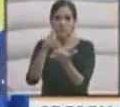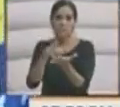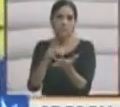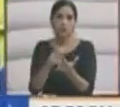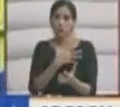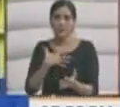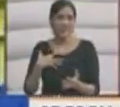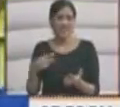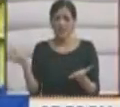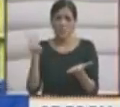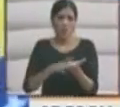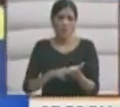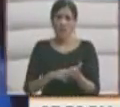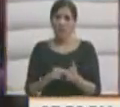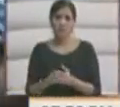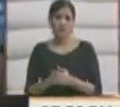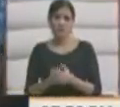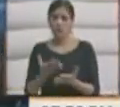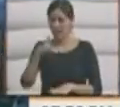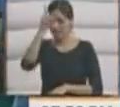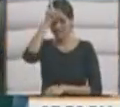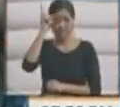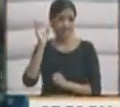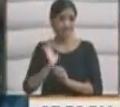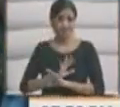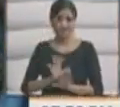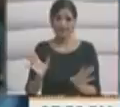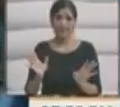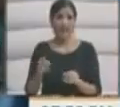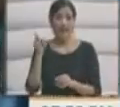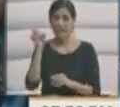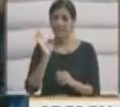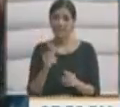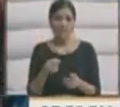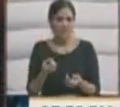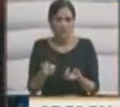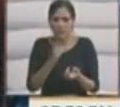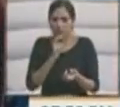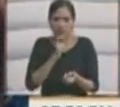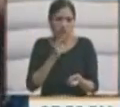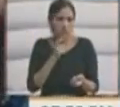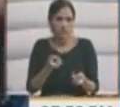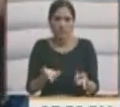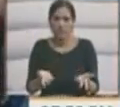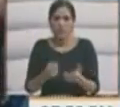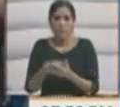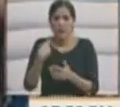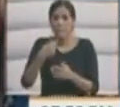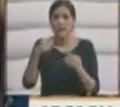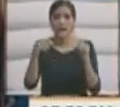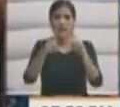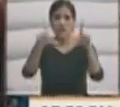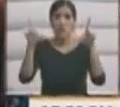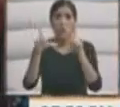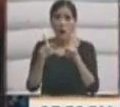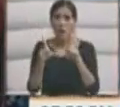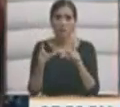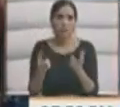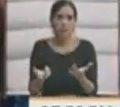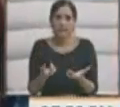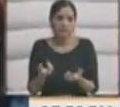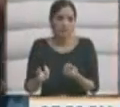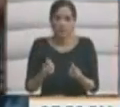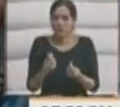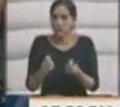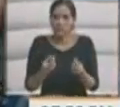venir, regresar. Pero de verdad, la situación no nos alcanzaba, sino era para pagar las habitaciones y de verdad no tuve el dinero